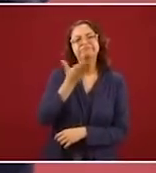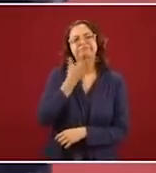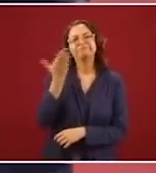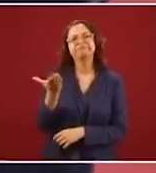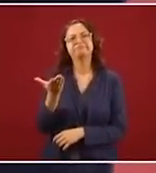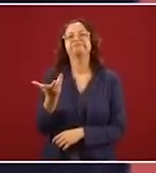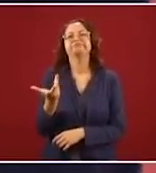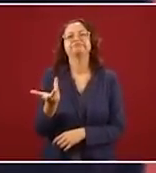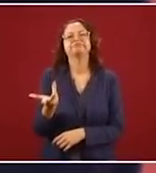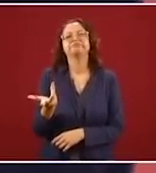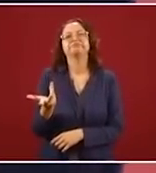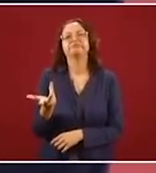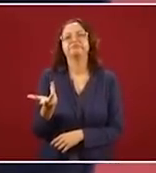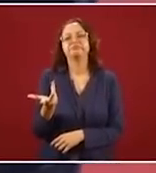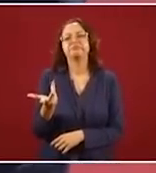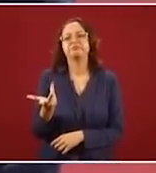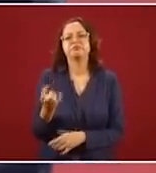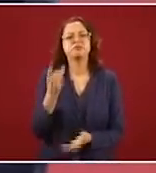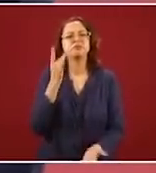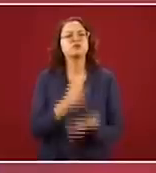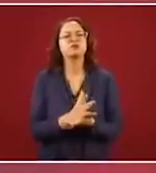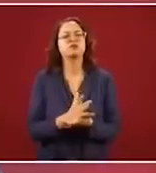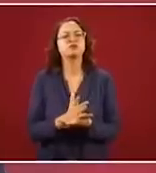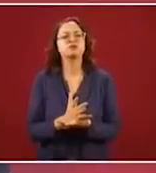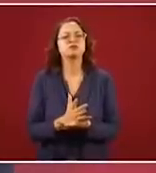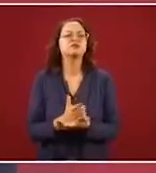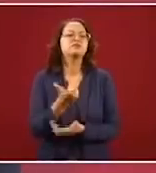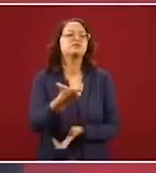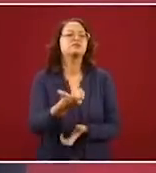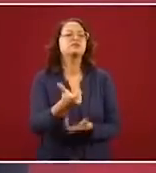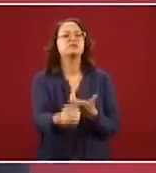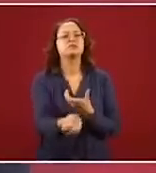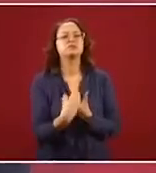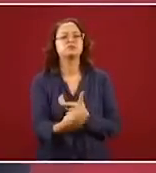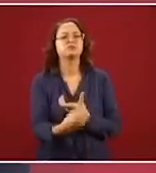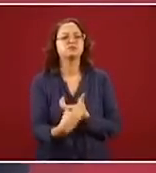un modo de obtener recursos.